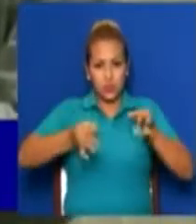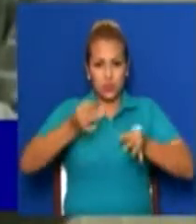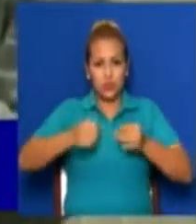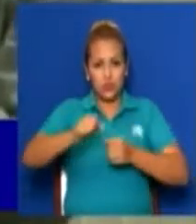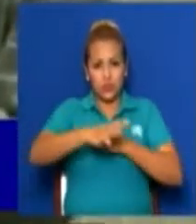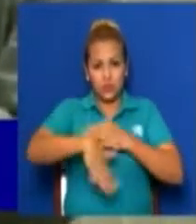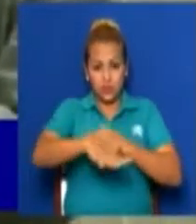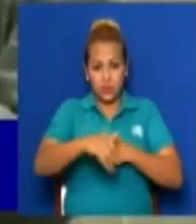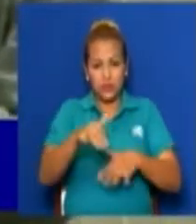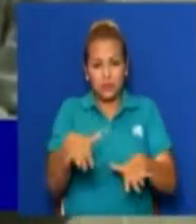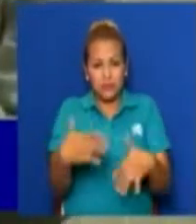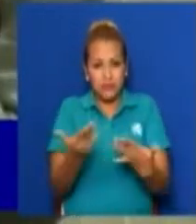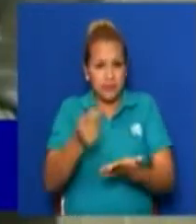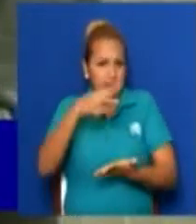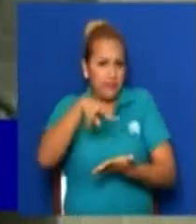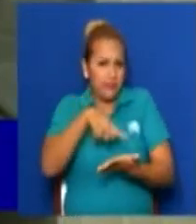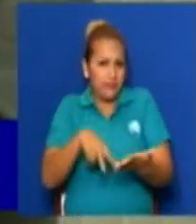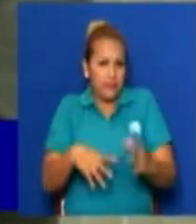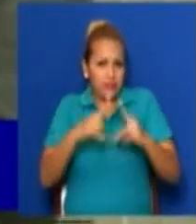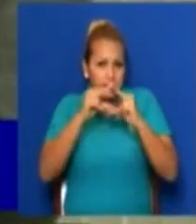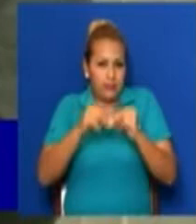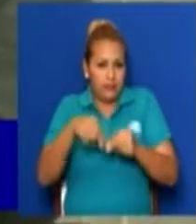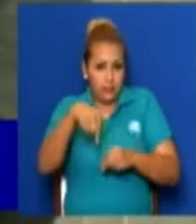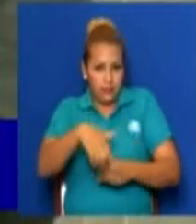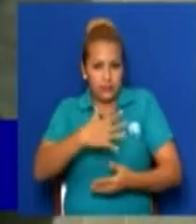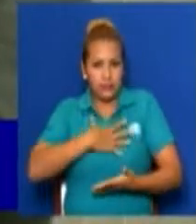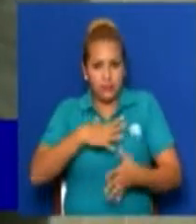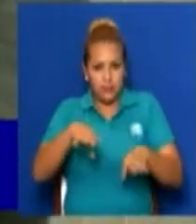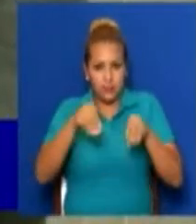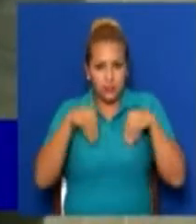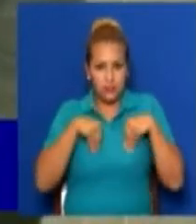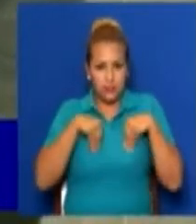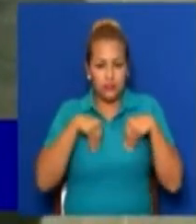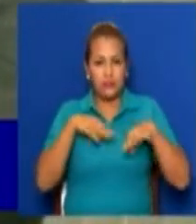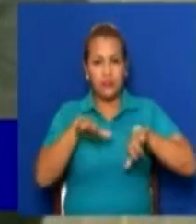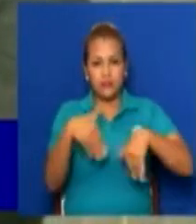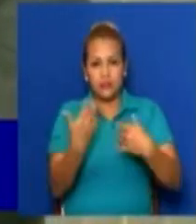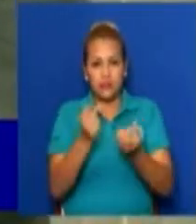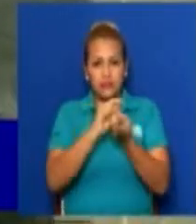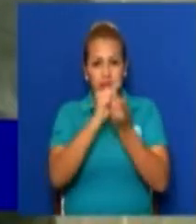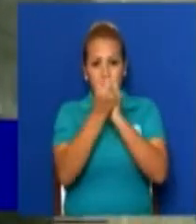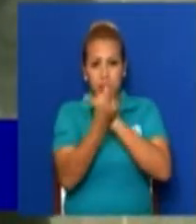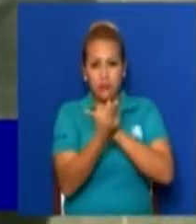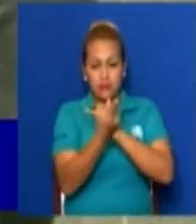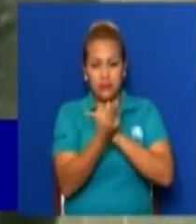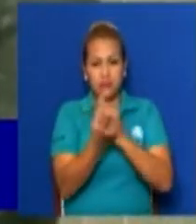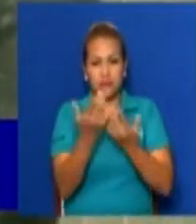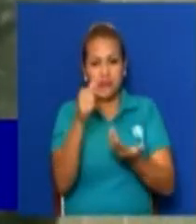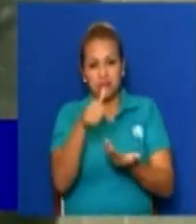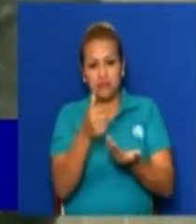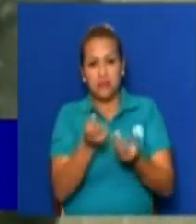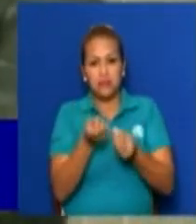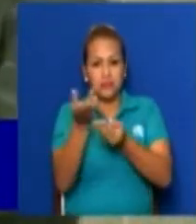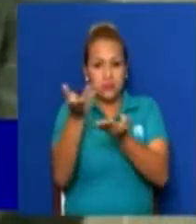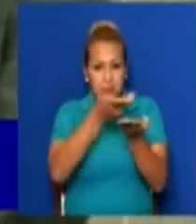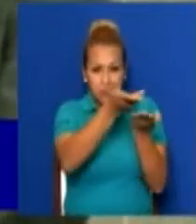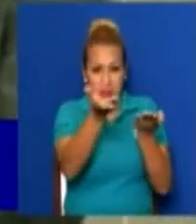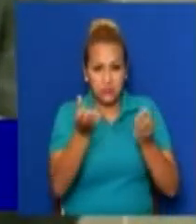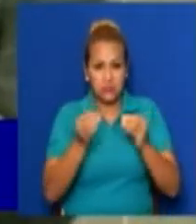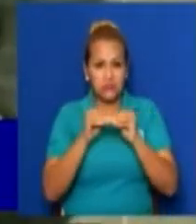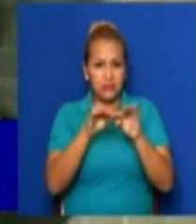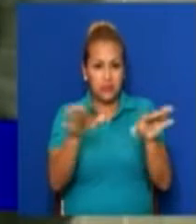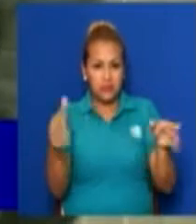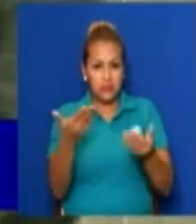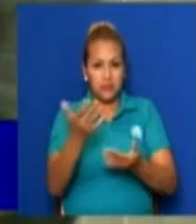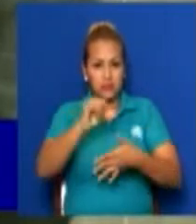del convenio se nicaraguanizó y se tradujo, se extrapoló en